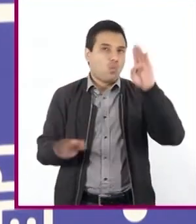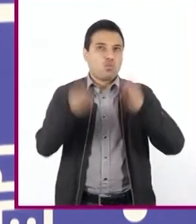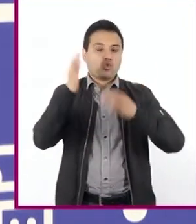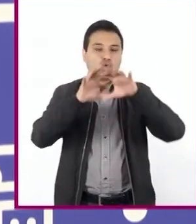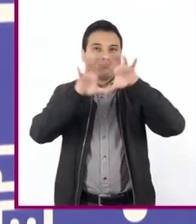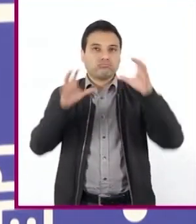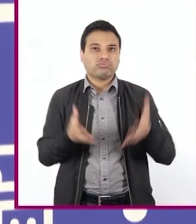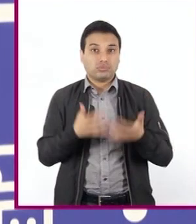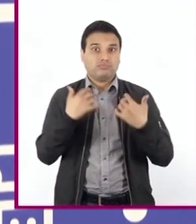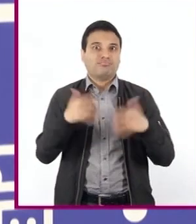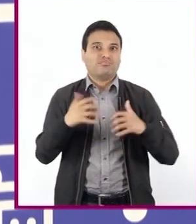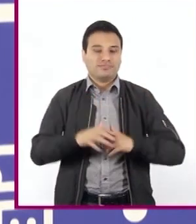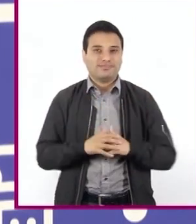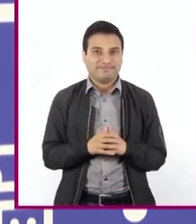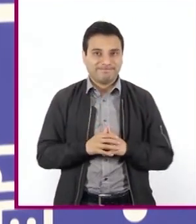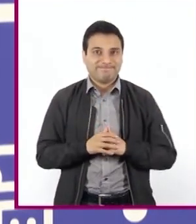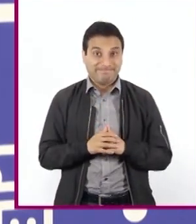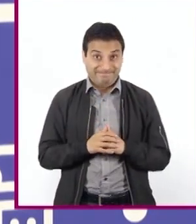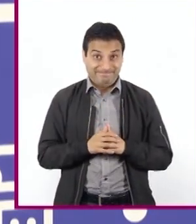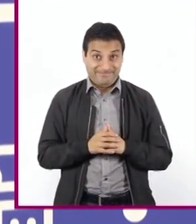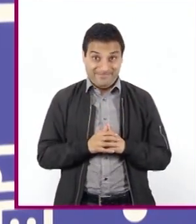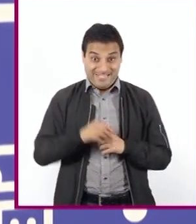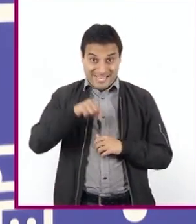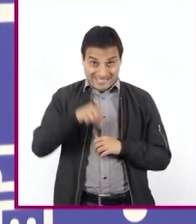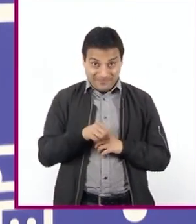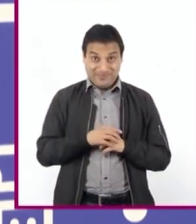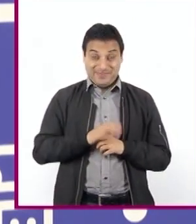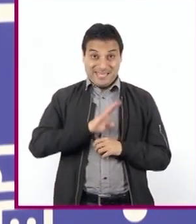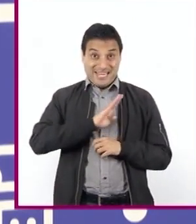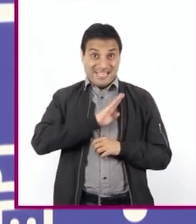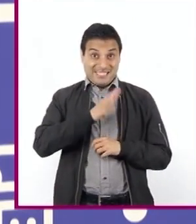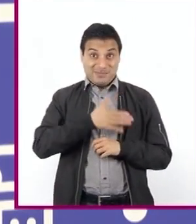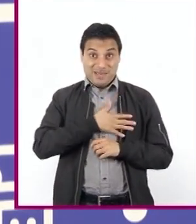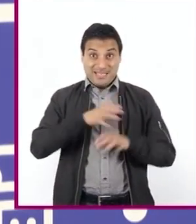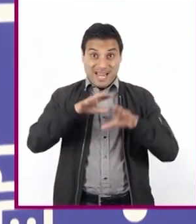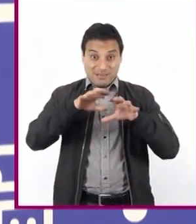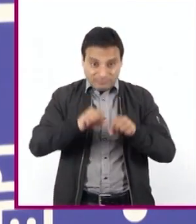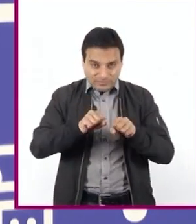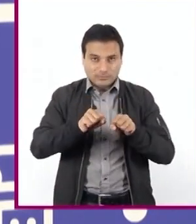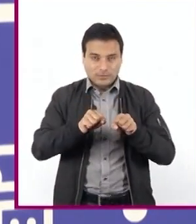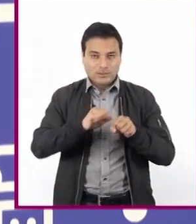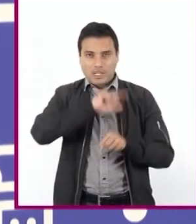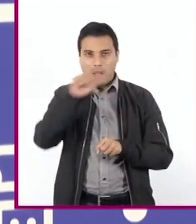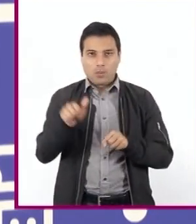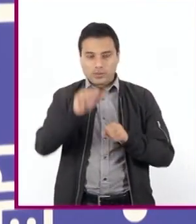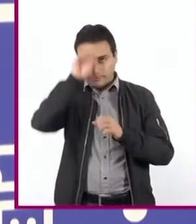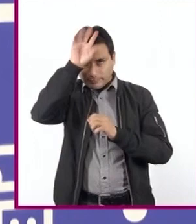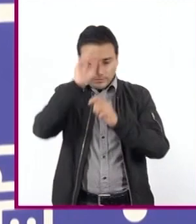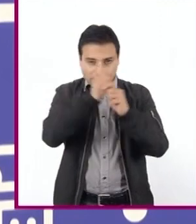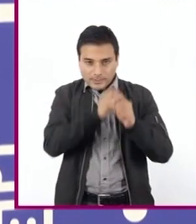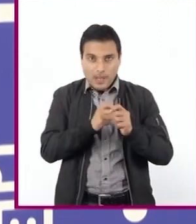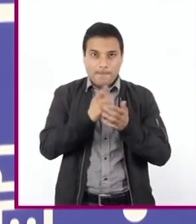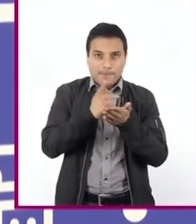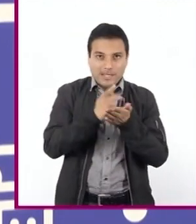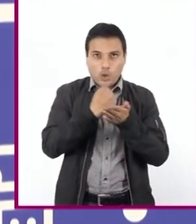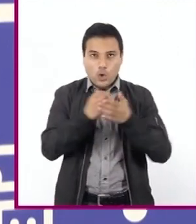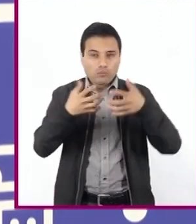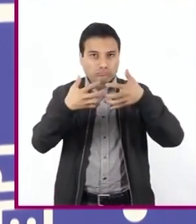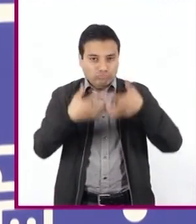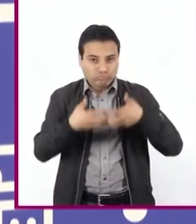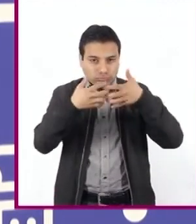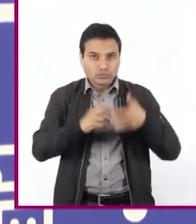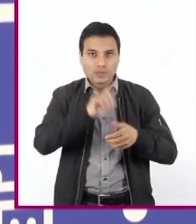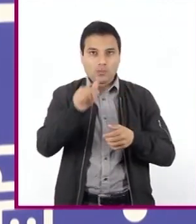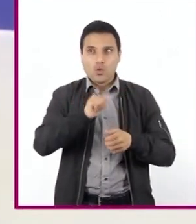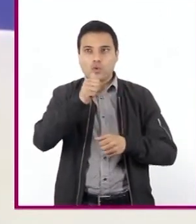ubicación geográfica. Ser una colonia española y tener minerales para su explotación y entrar así en la primera red de comercio